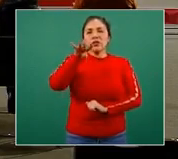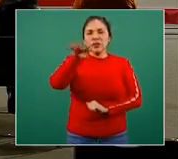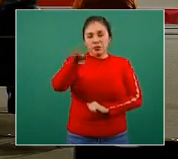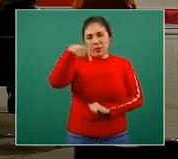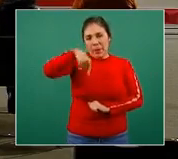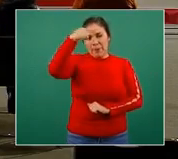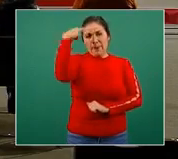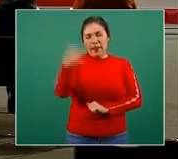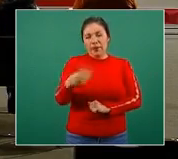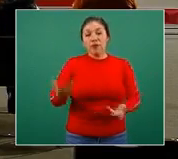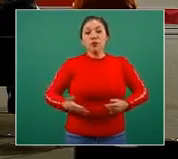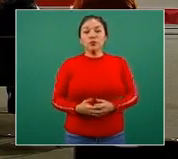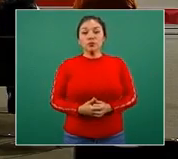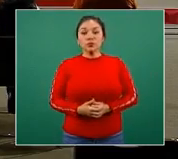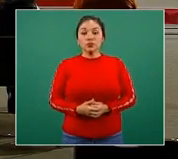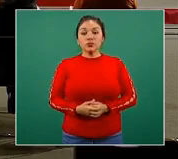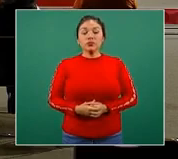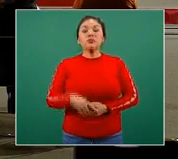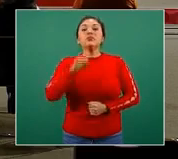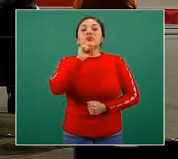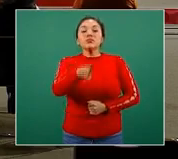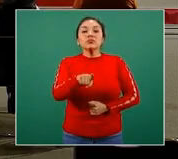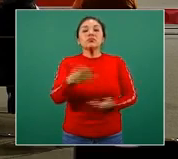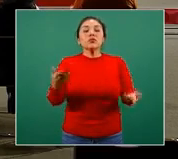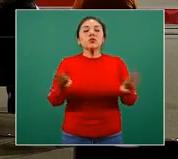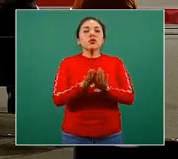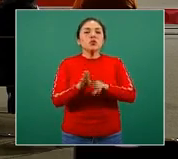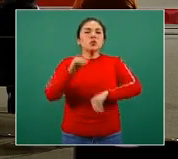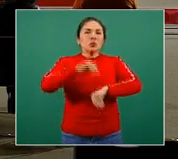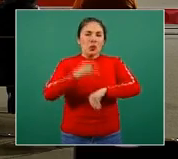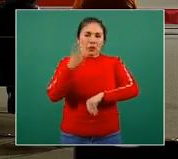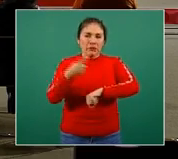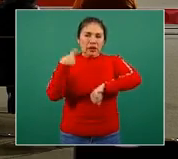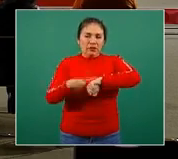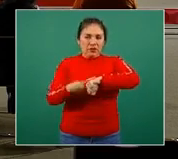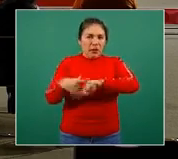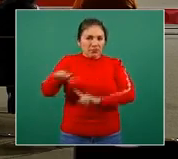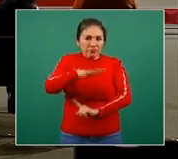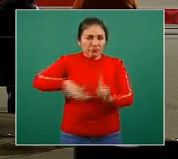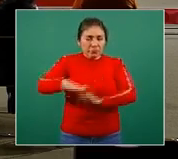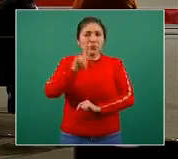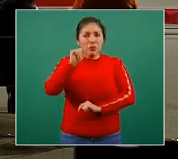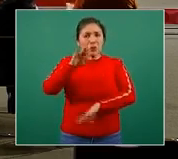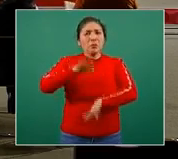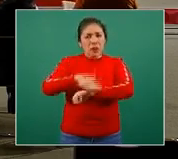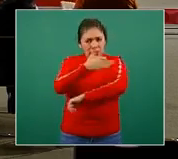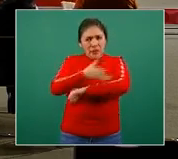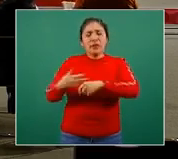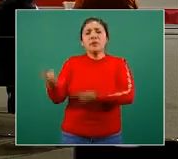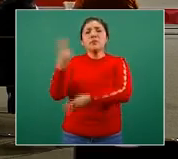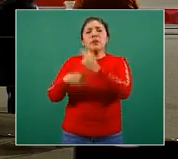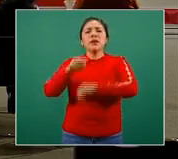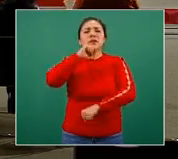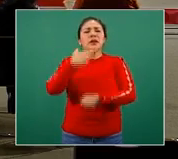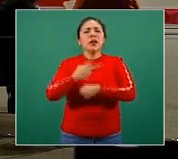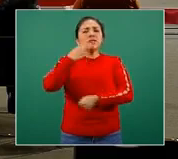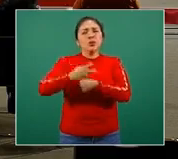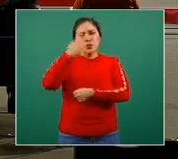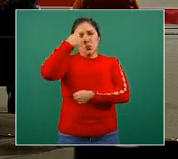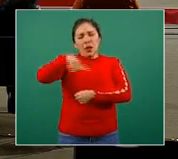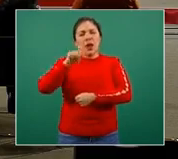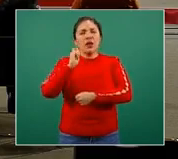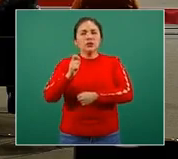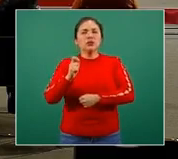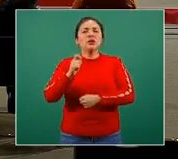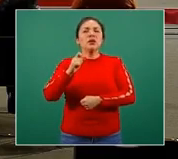en México y el comportamiento de la misma. En unos momentos más nos estará acompañando el subsecretario de Prevención y